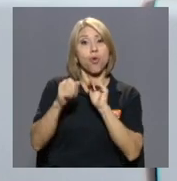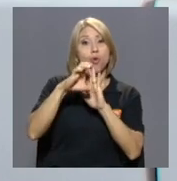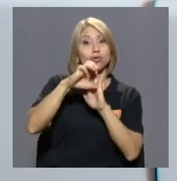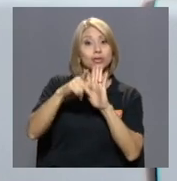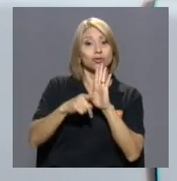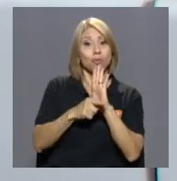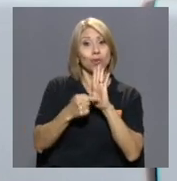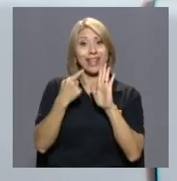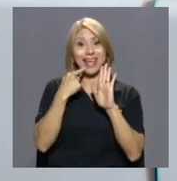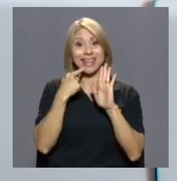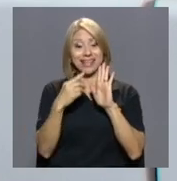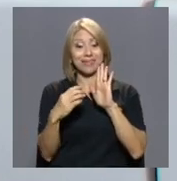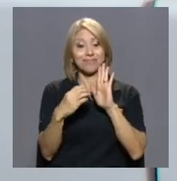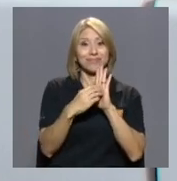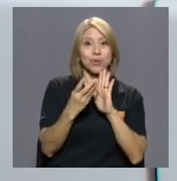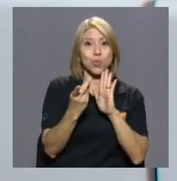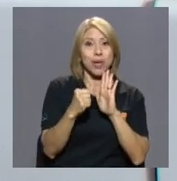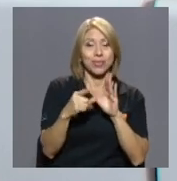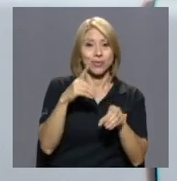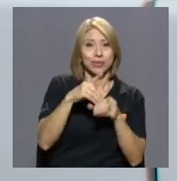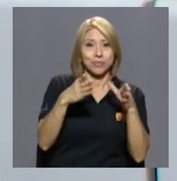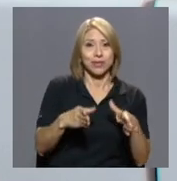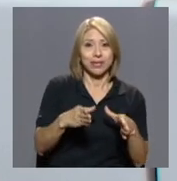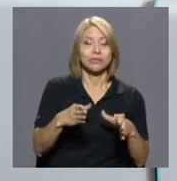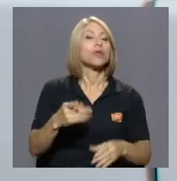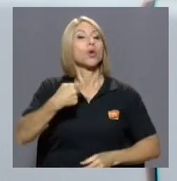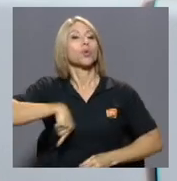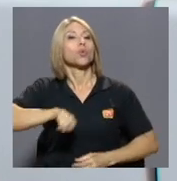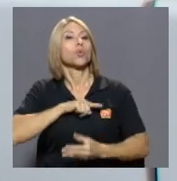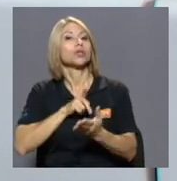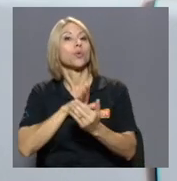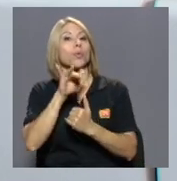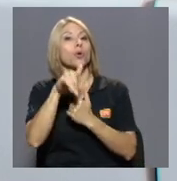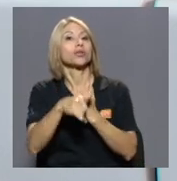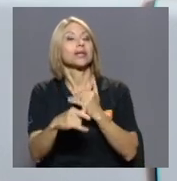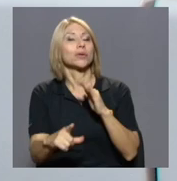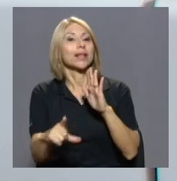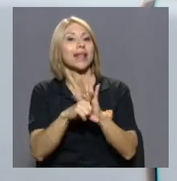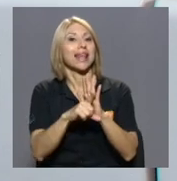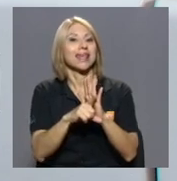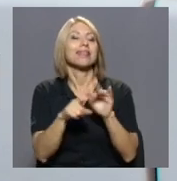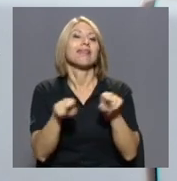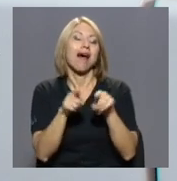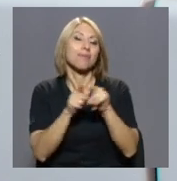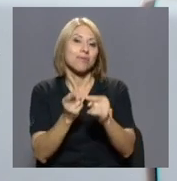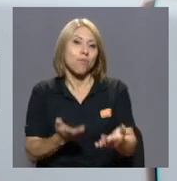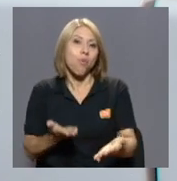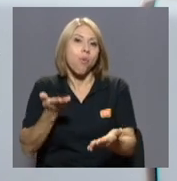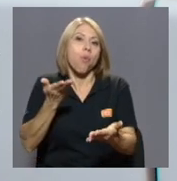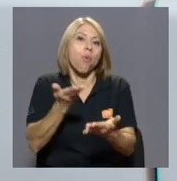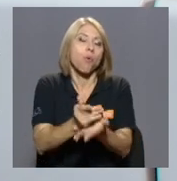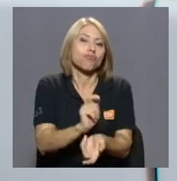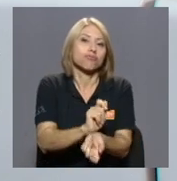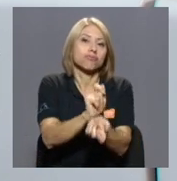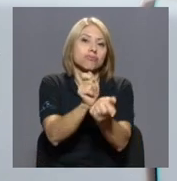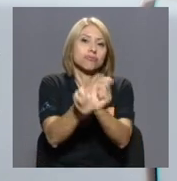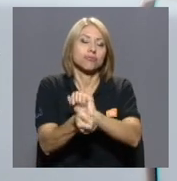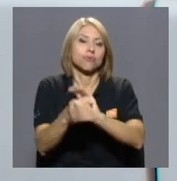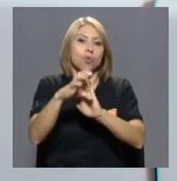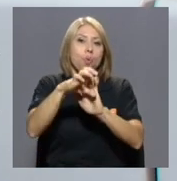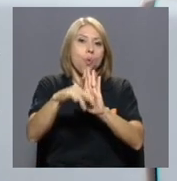justamente el proyecto de ley que nosotros planteamos es un proyecto de reforma constitucional, es un camino muy